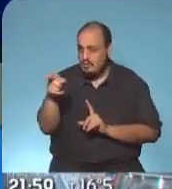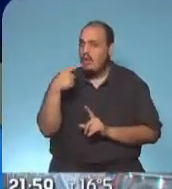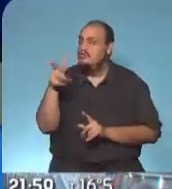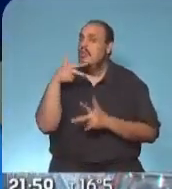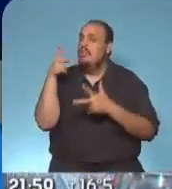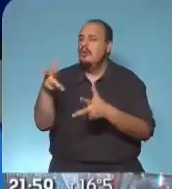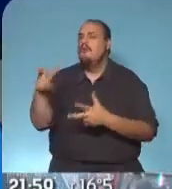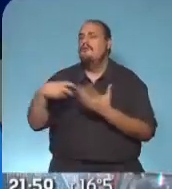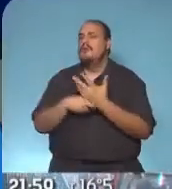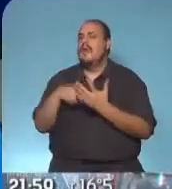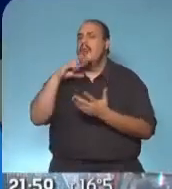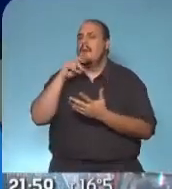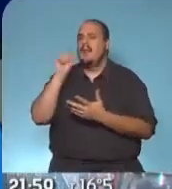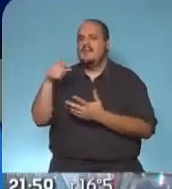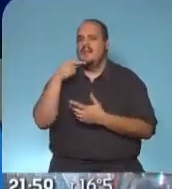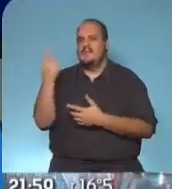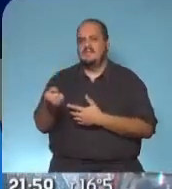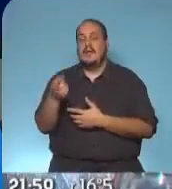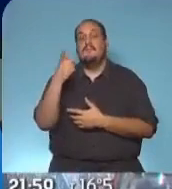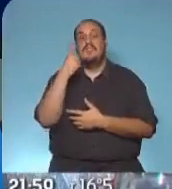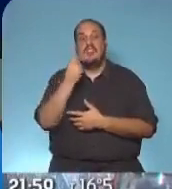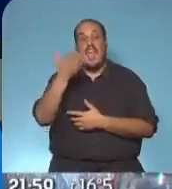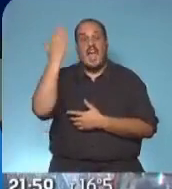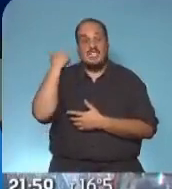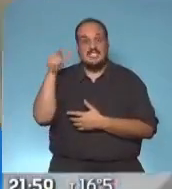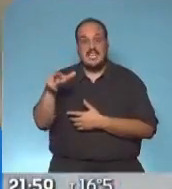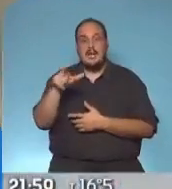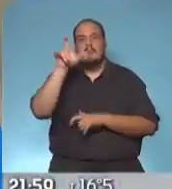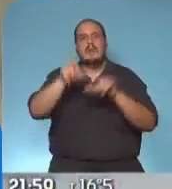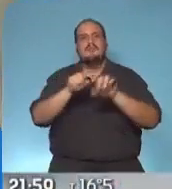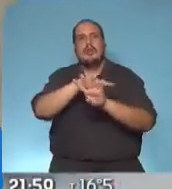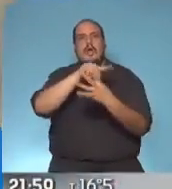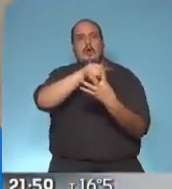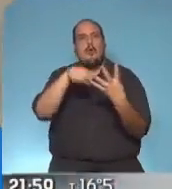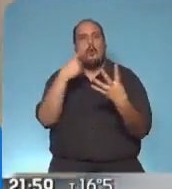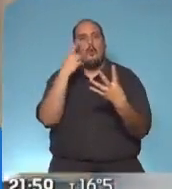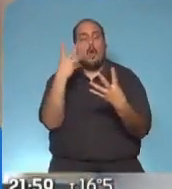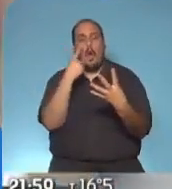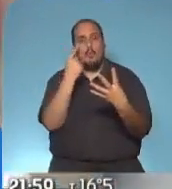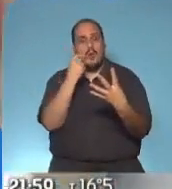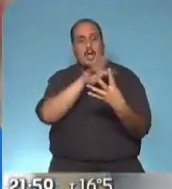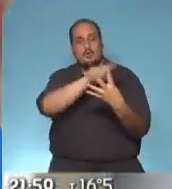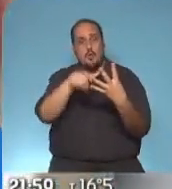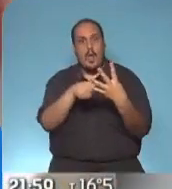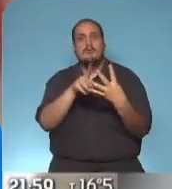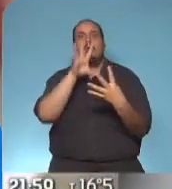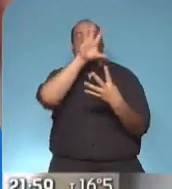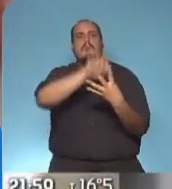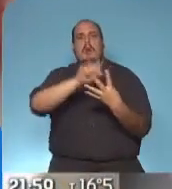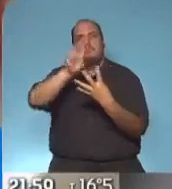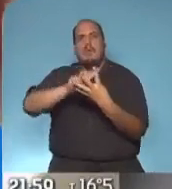de La Plata y me decía que en el día de ayer había detenido a 4 violentos contra la mujer y la